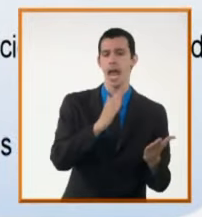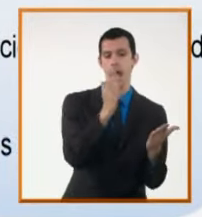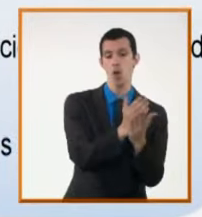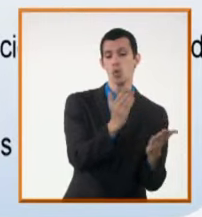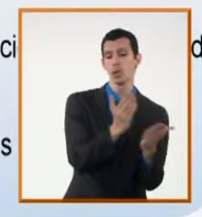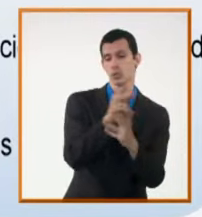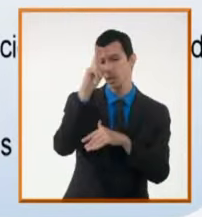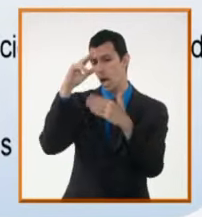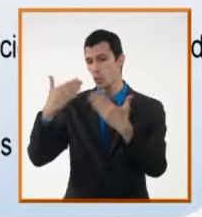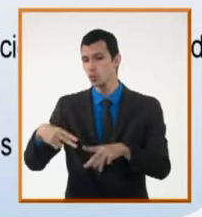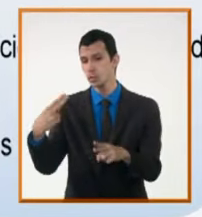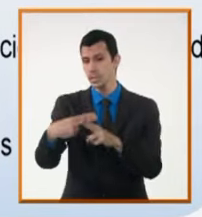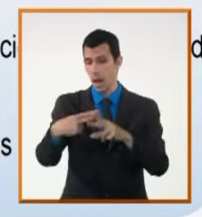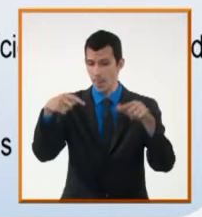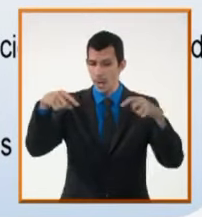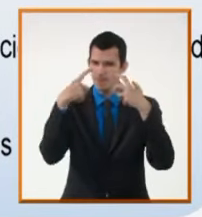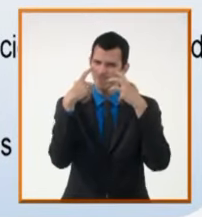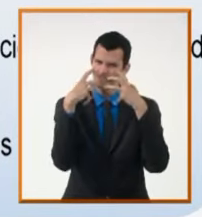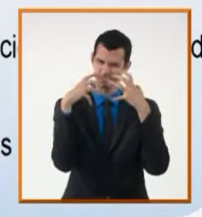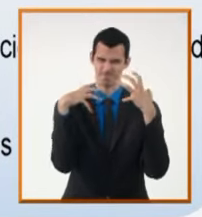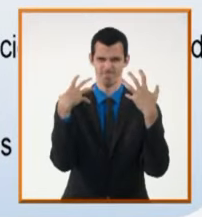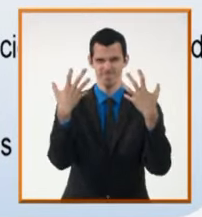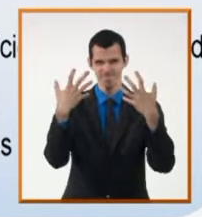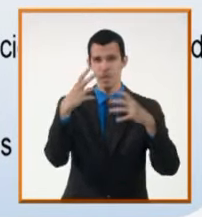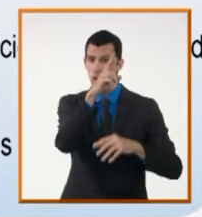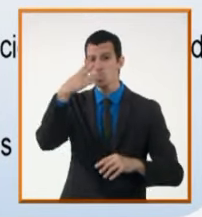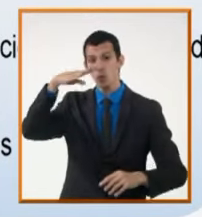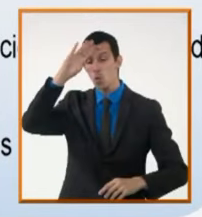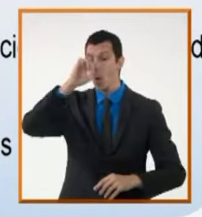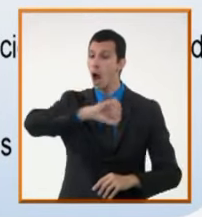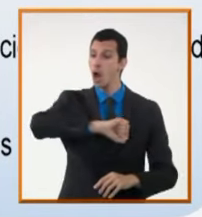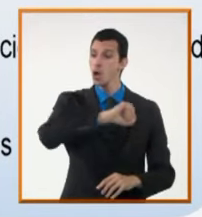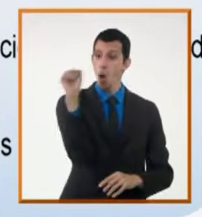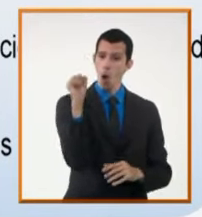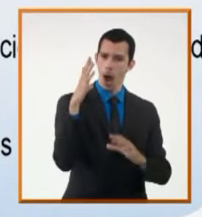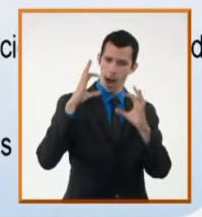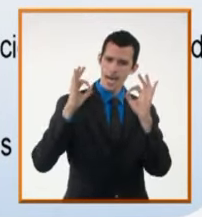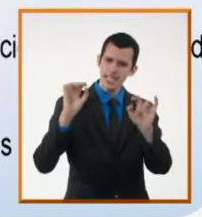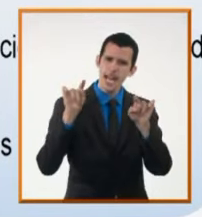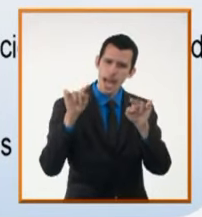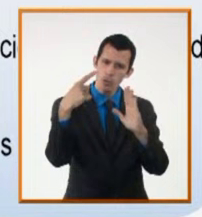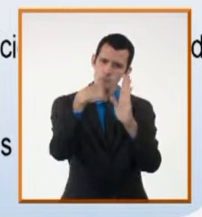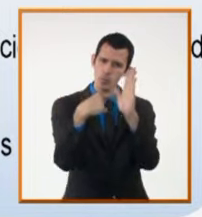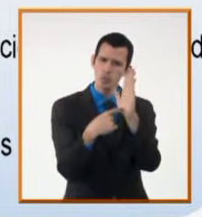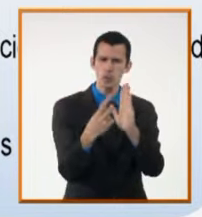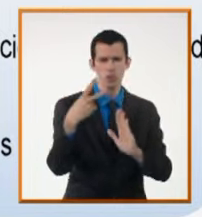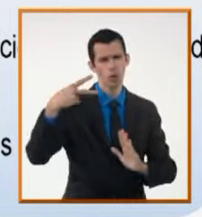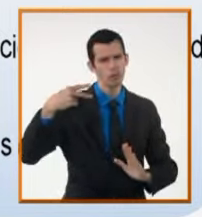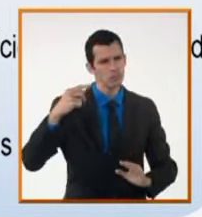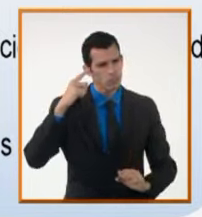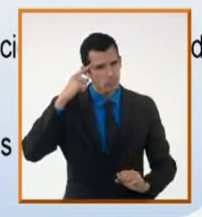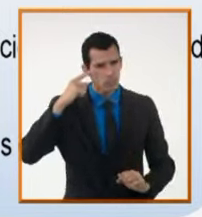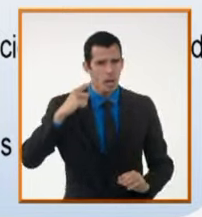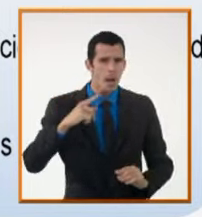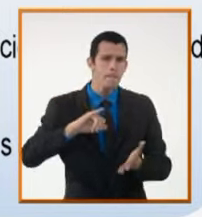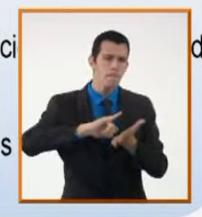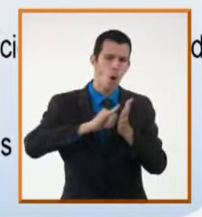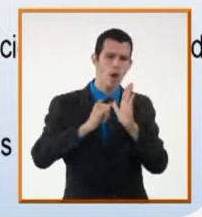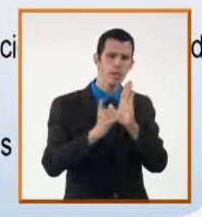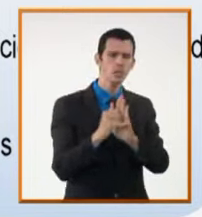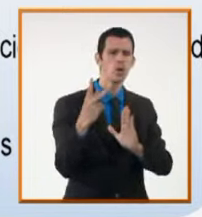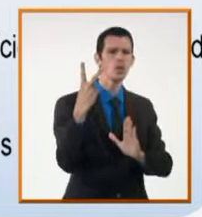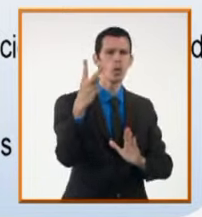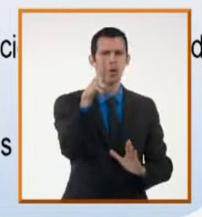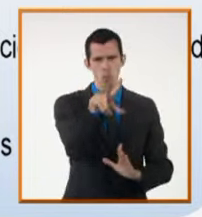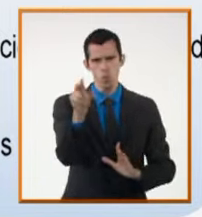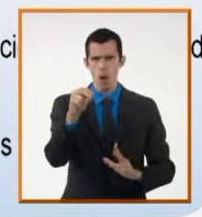país son de las grandes conquistas de la revolución. Y a partir de ello se aprobaron dos programas para fortalecer y